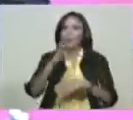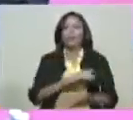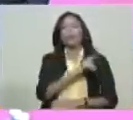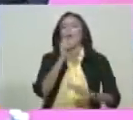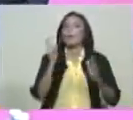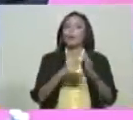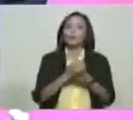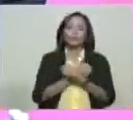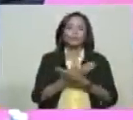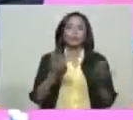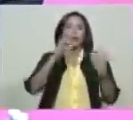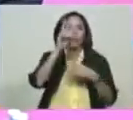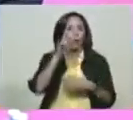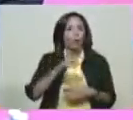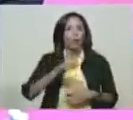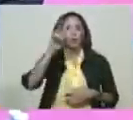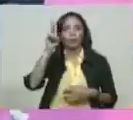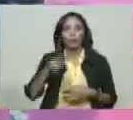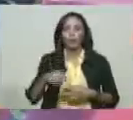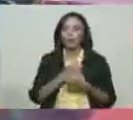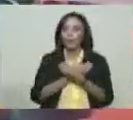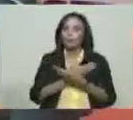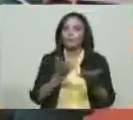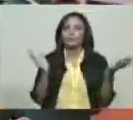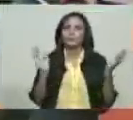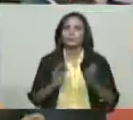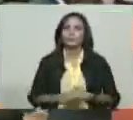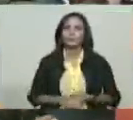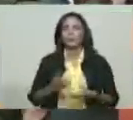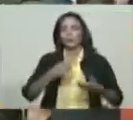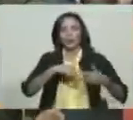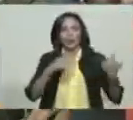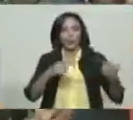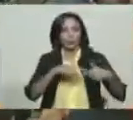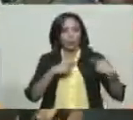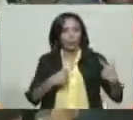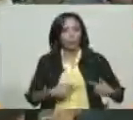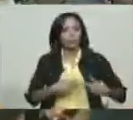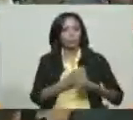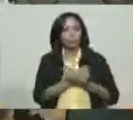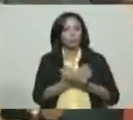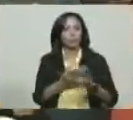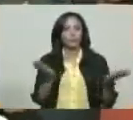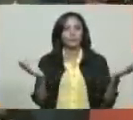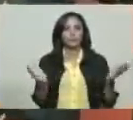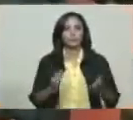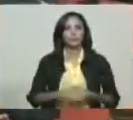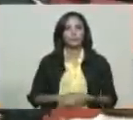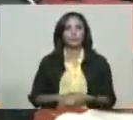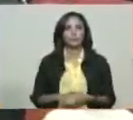entregarlo todos los días por nuestro pueblo, desde nuestro partido.